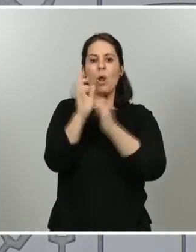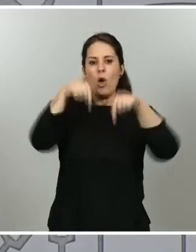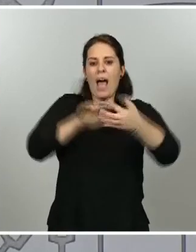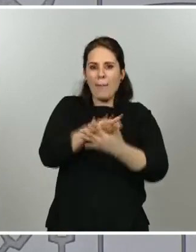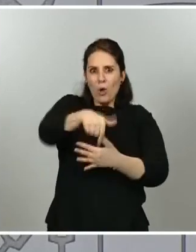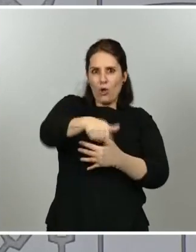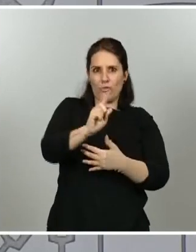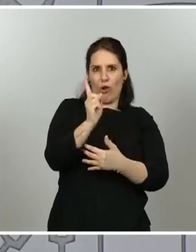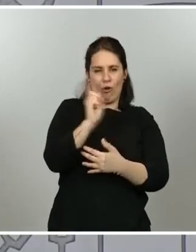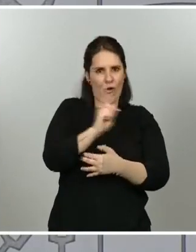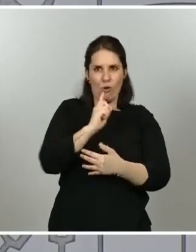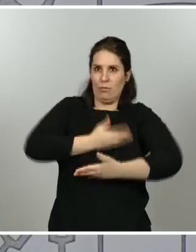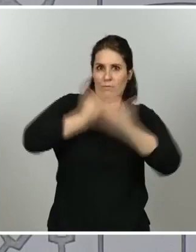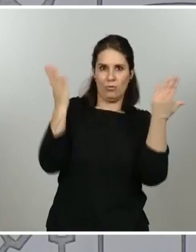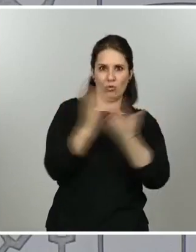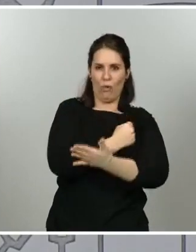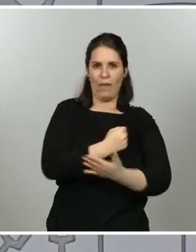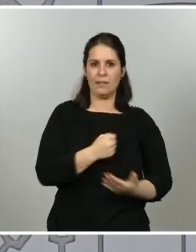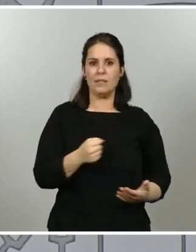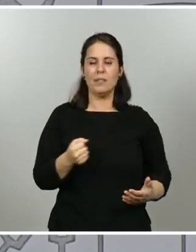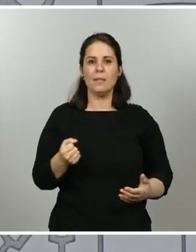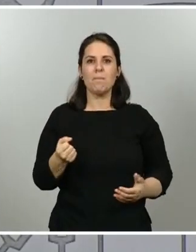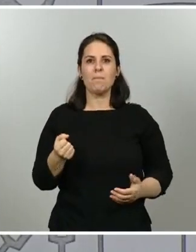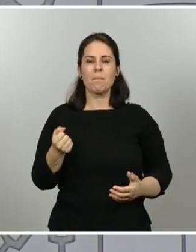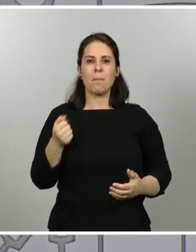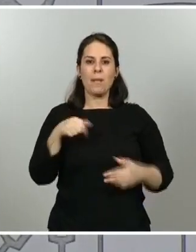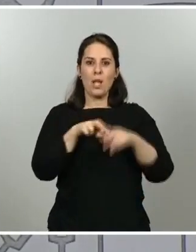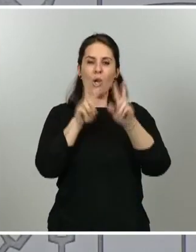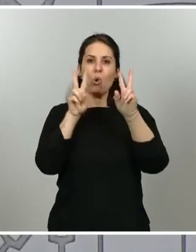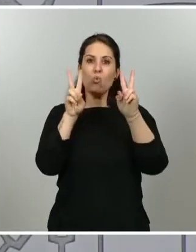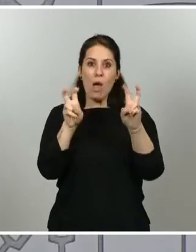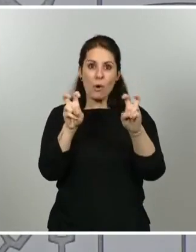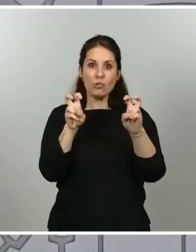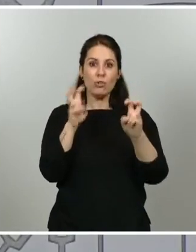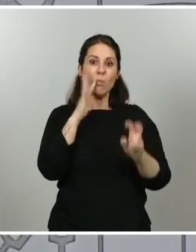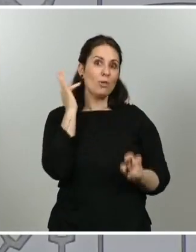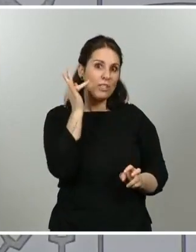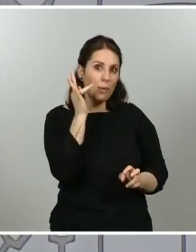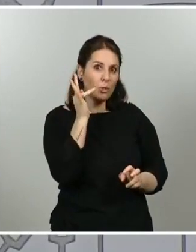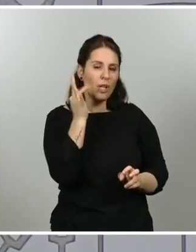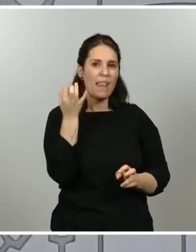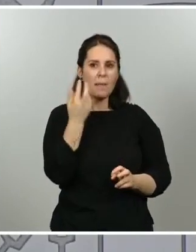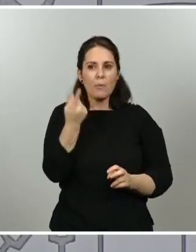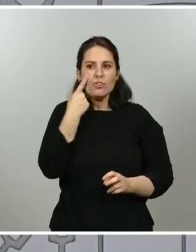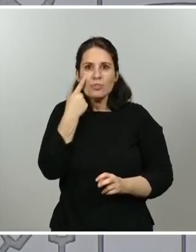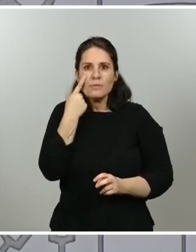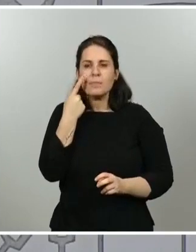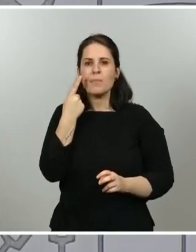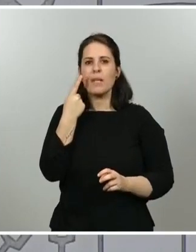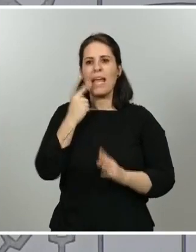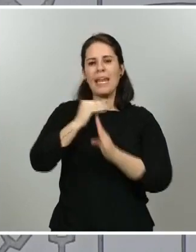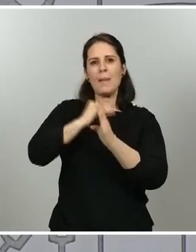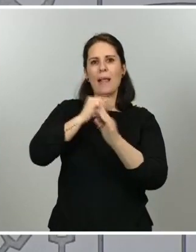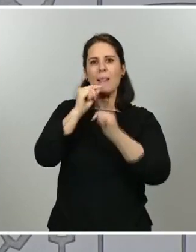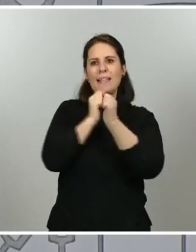estamos observando hoy con los nuevos casos notificados es el nivel de transmisión de hace unas semanas, no el actual. Por lo tanto, es muy